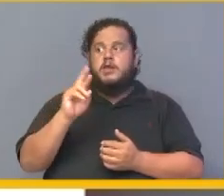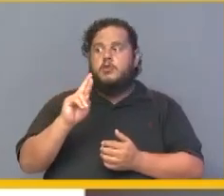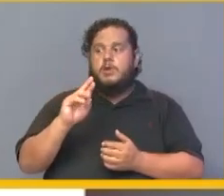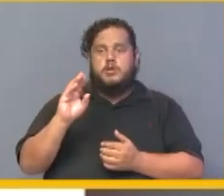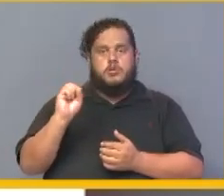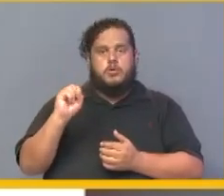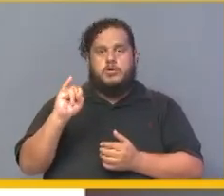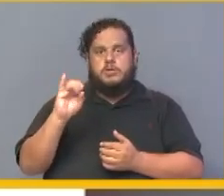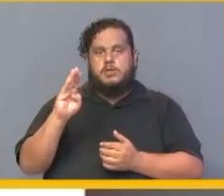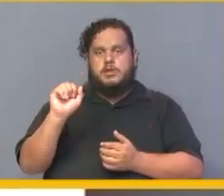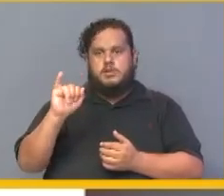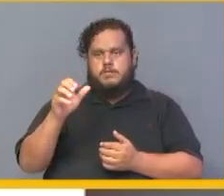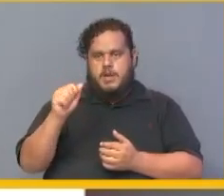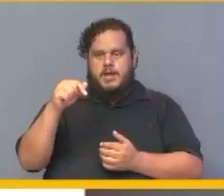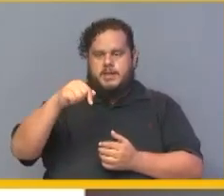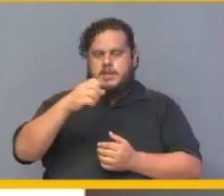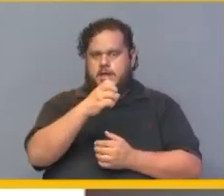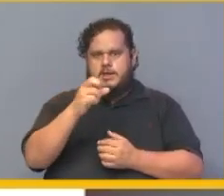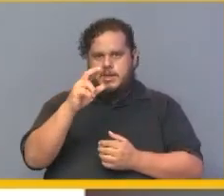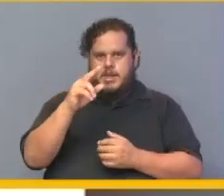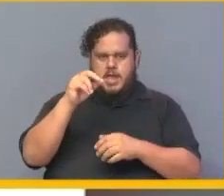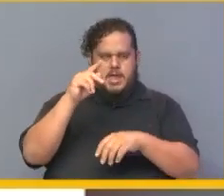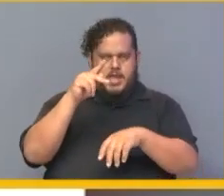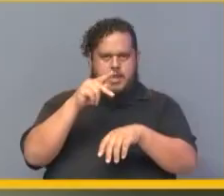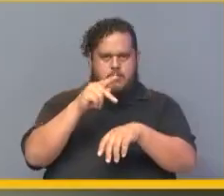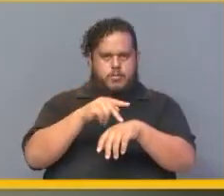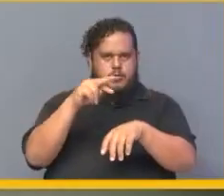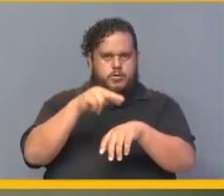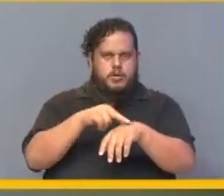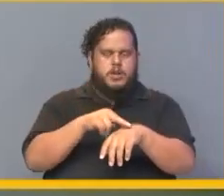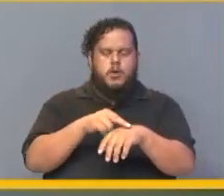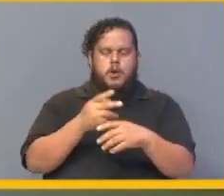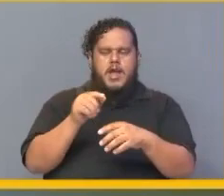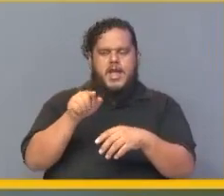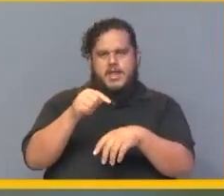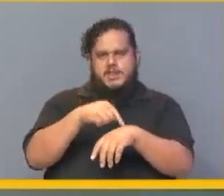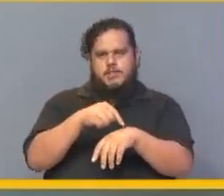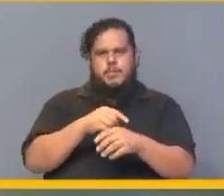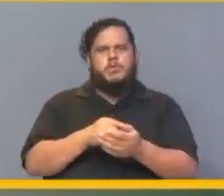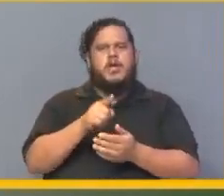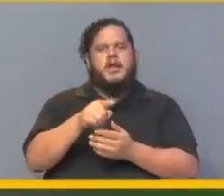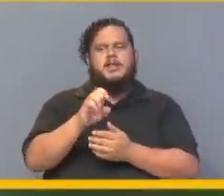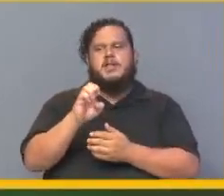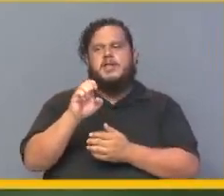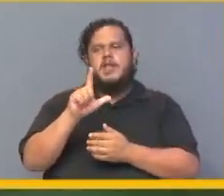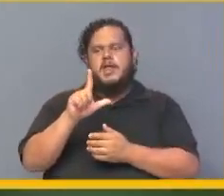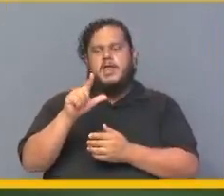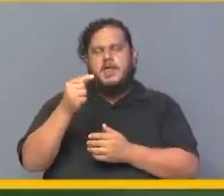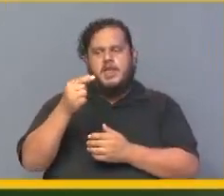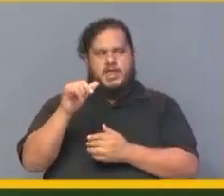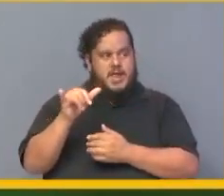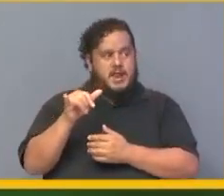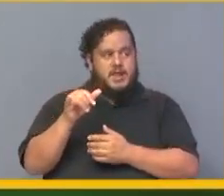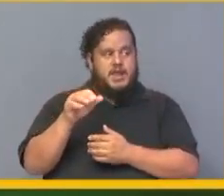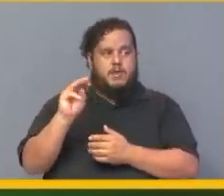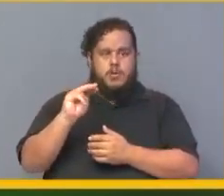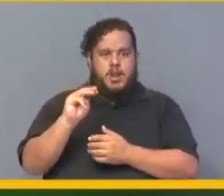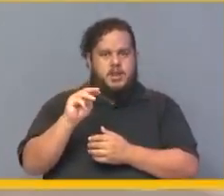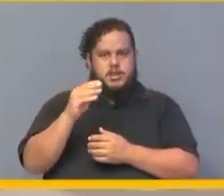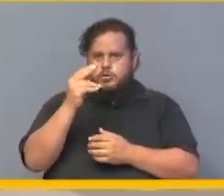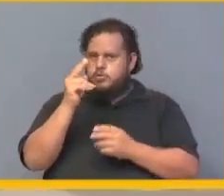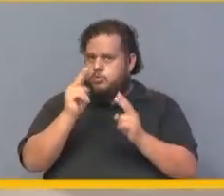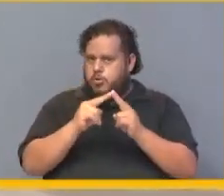encuentran por acá en Puerto Rico, se encontraban en ese preciado momento. Él es Elgin Morales. Si no lo conocen, no se